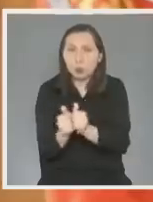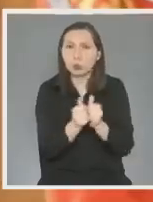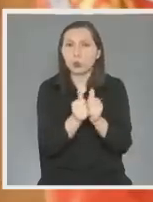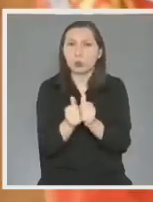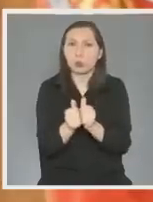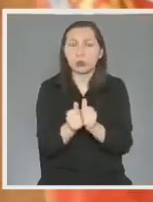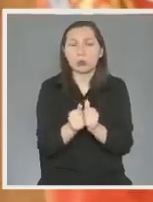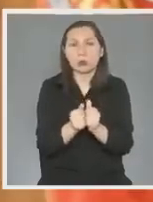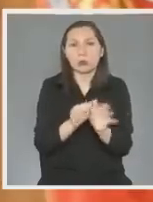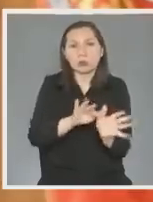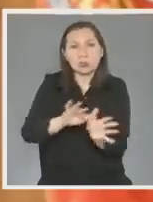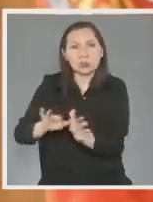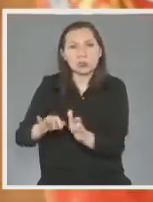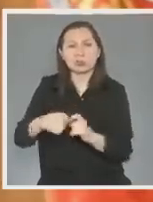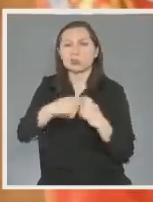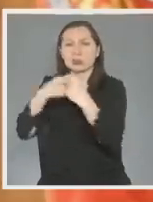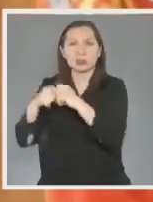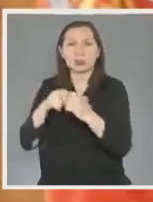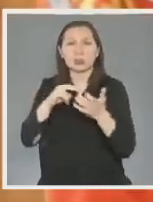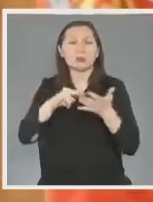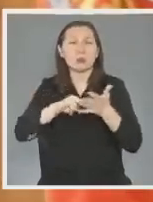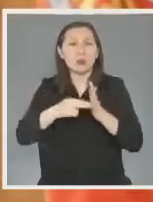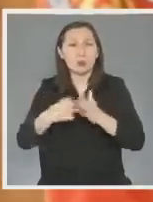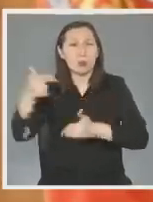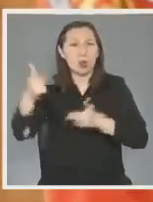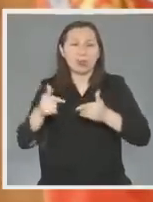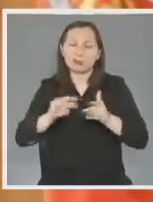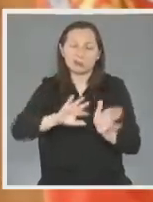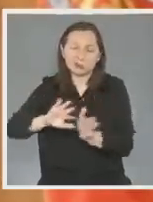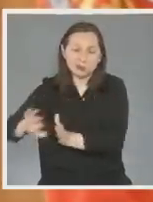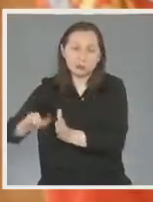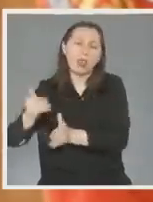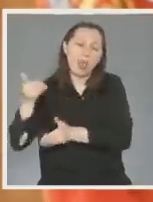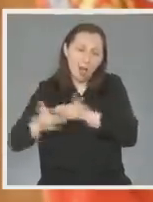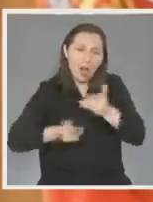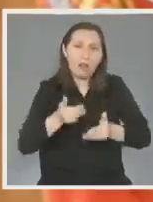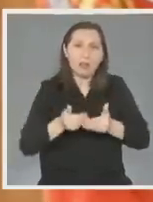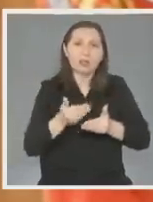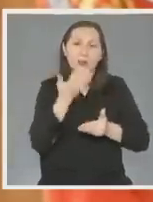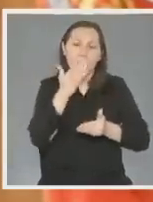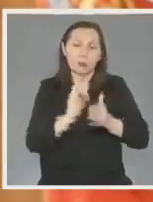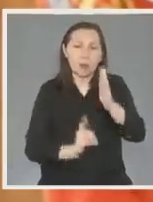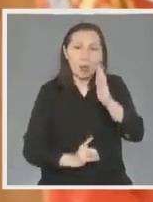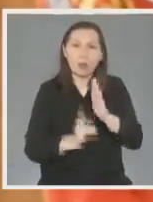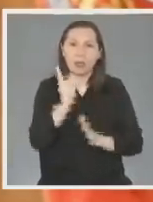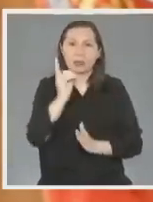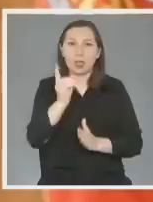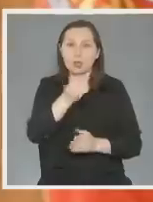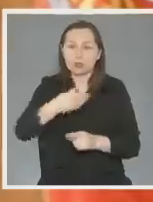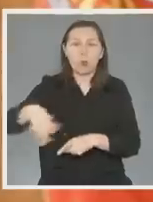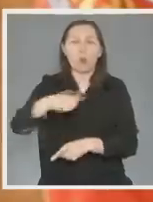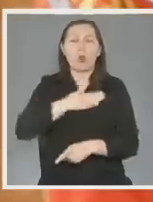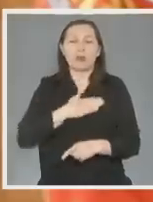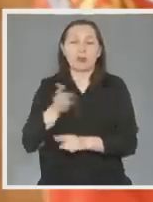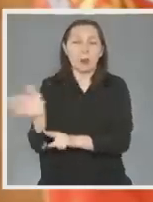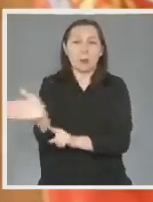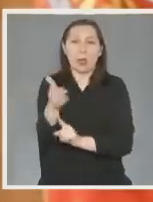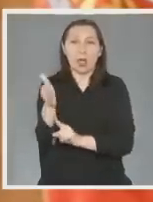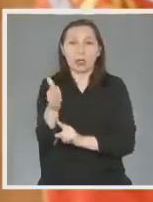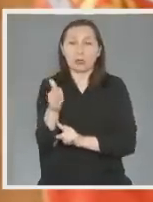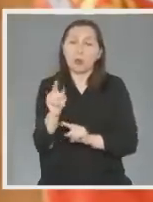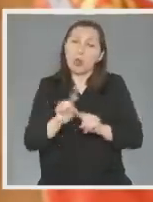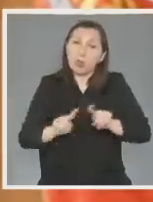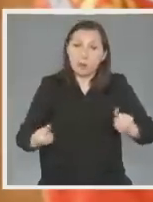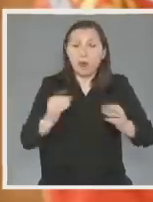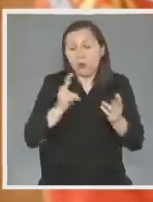para dejar la crispación política de lado y avanzar en el desarrollo de nuestra patria, que más allá de